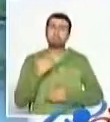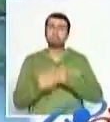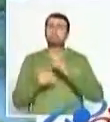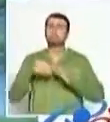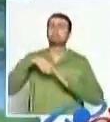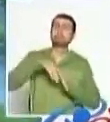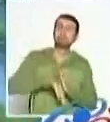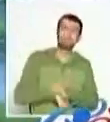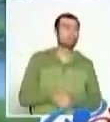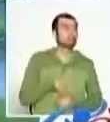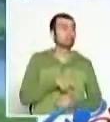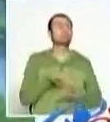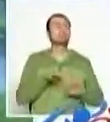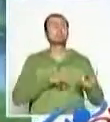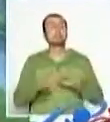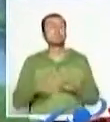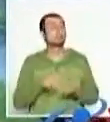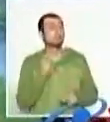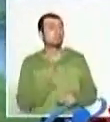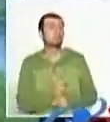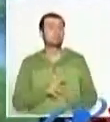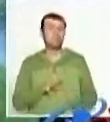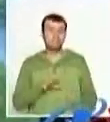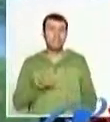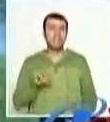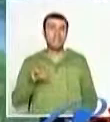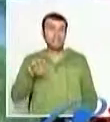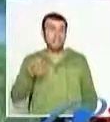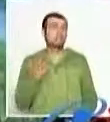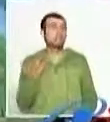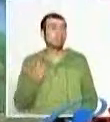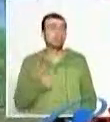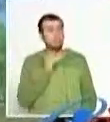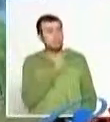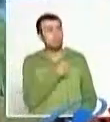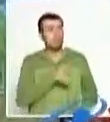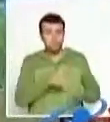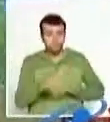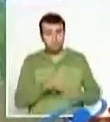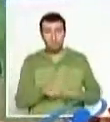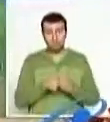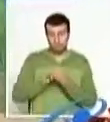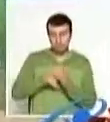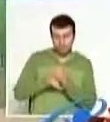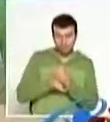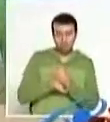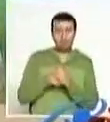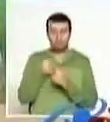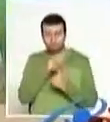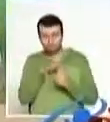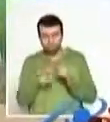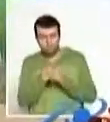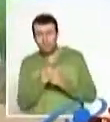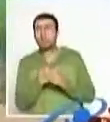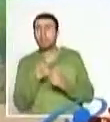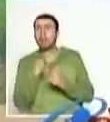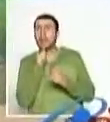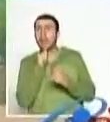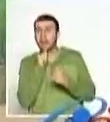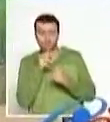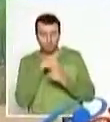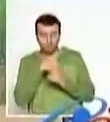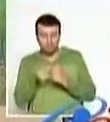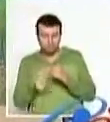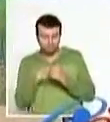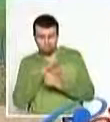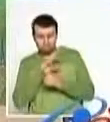explicó qué es el cáncer. Él habló que la célula, por dentro hay unas cosas, una agüita que es el espacio extracelular o matriz,